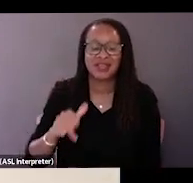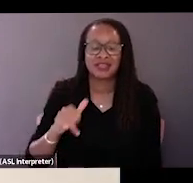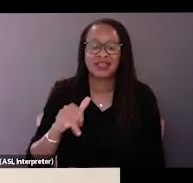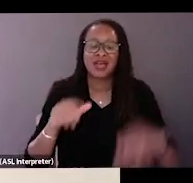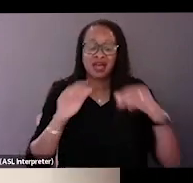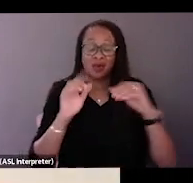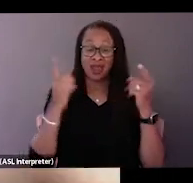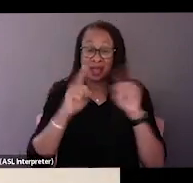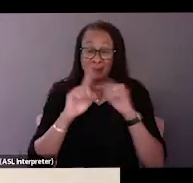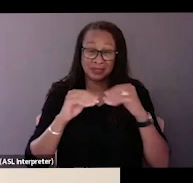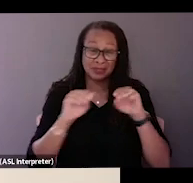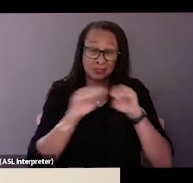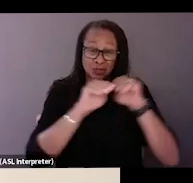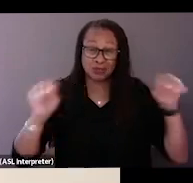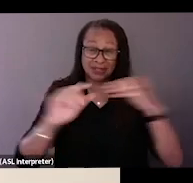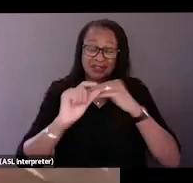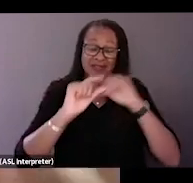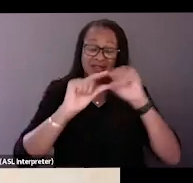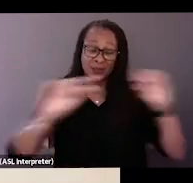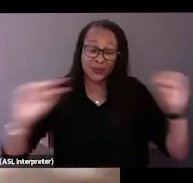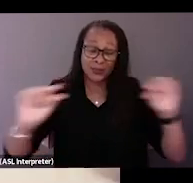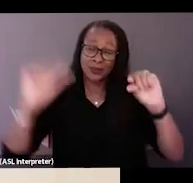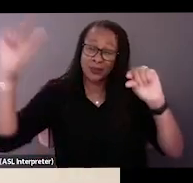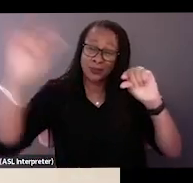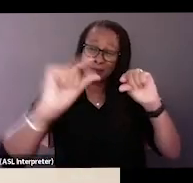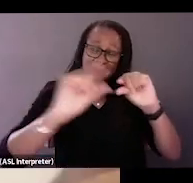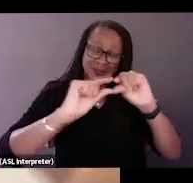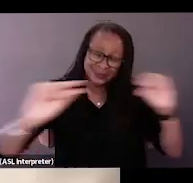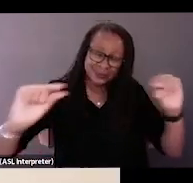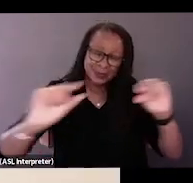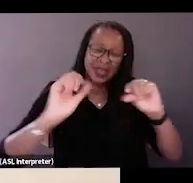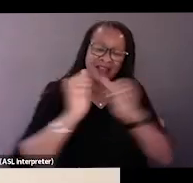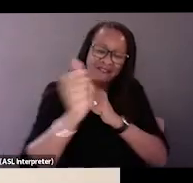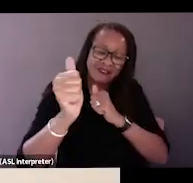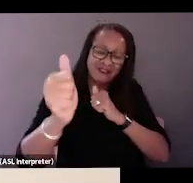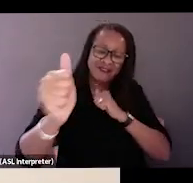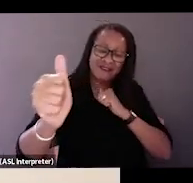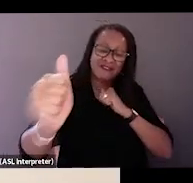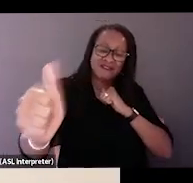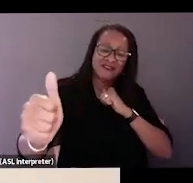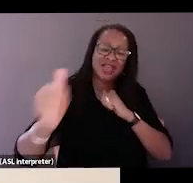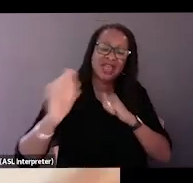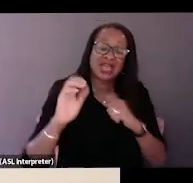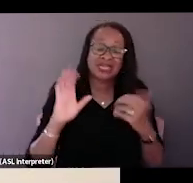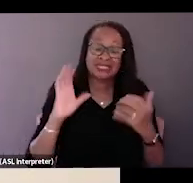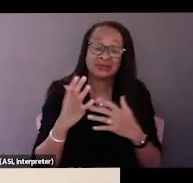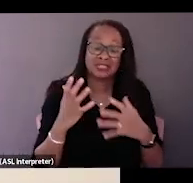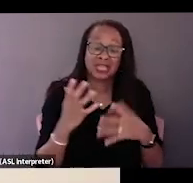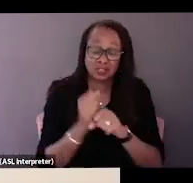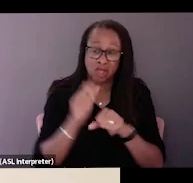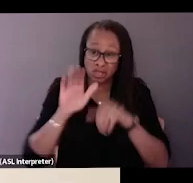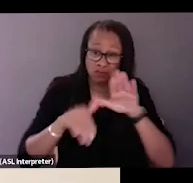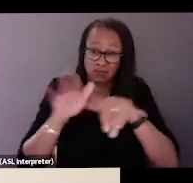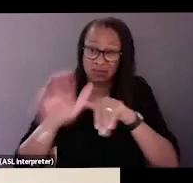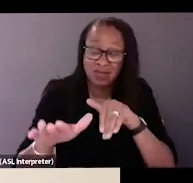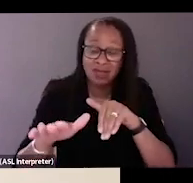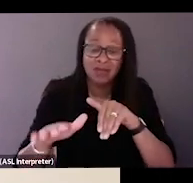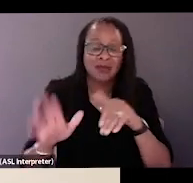da 3 pasos más y se sigue alejando. Y entonces, ¿qué es la utopía? Es lo que nos permite caminar, ¿no? Para poder